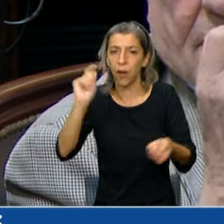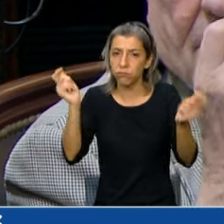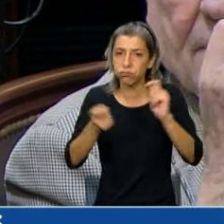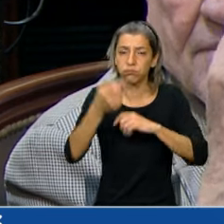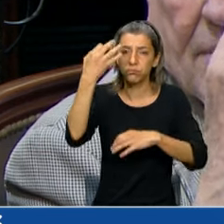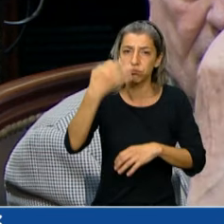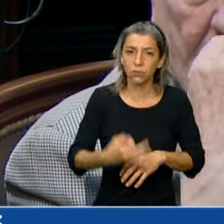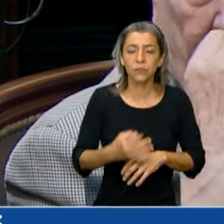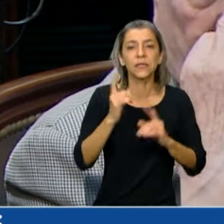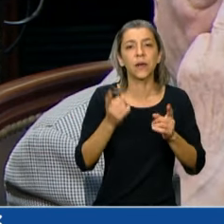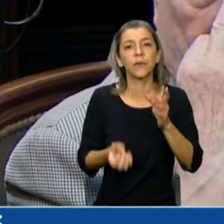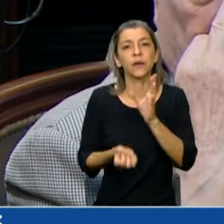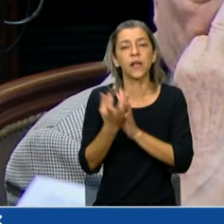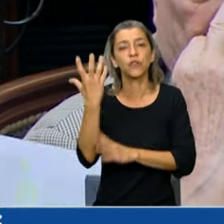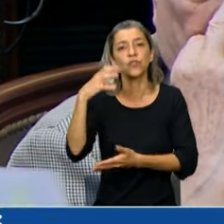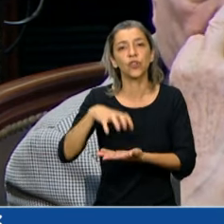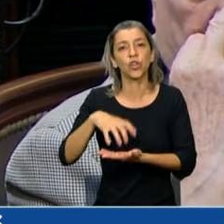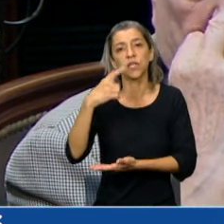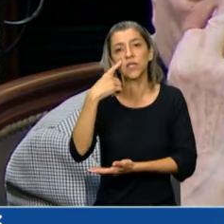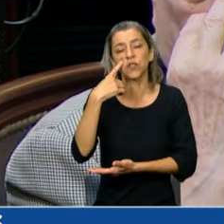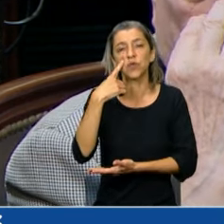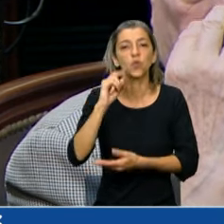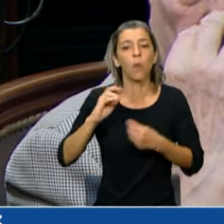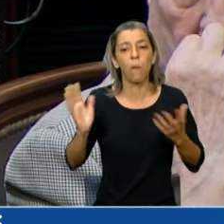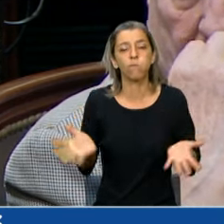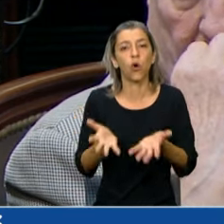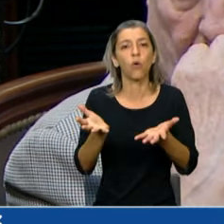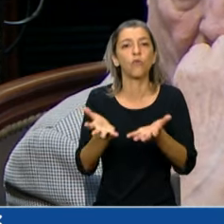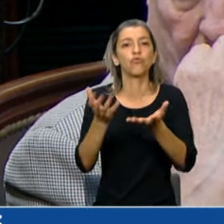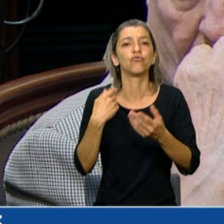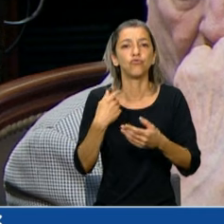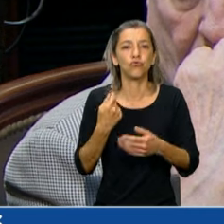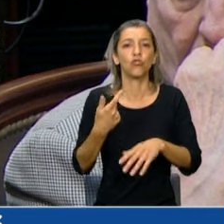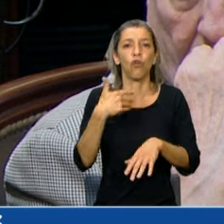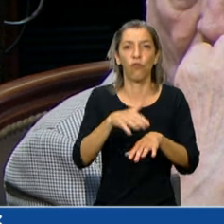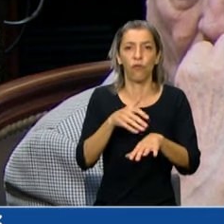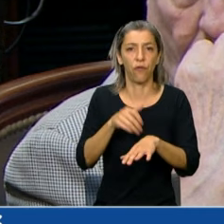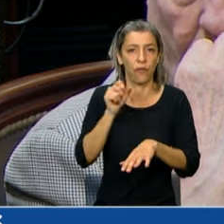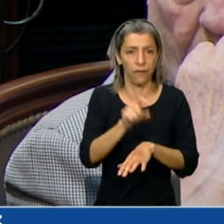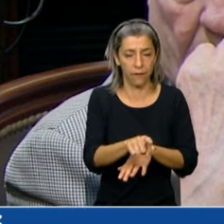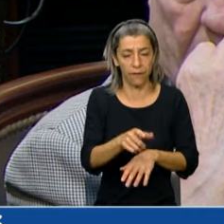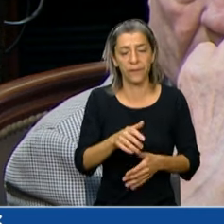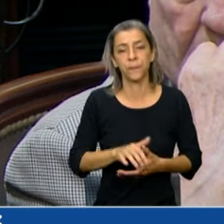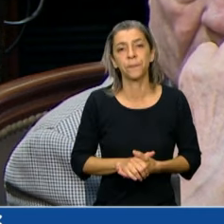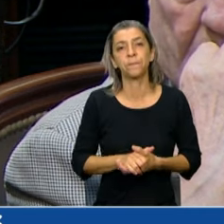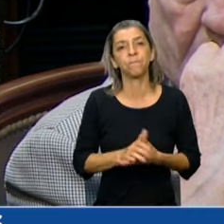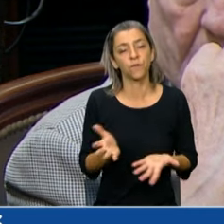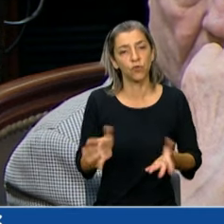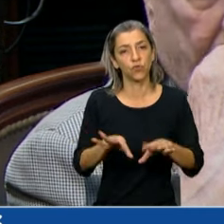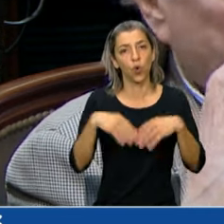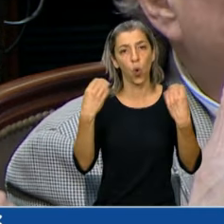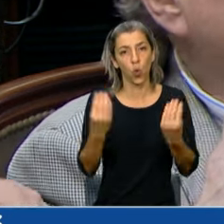promoción de la cadena de valor del calzado argentino señora presidenta para